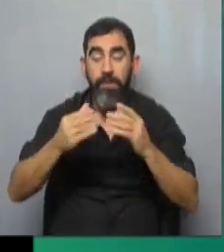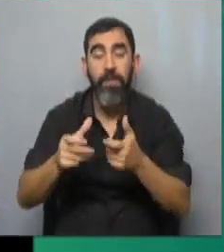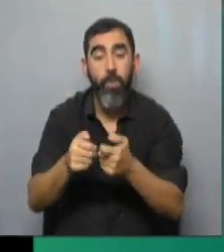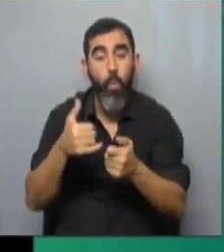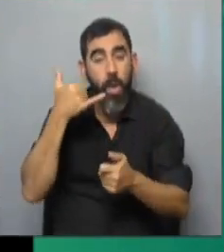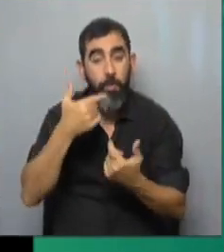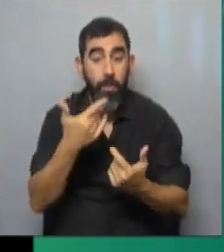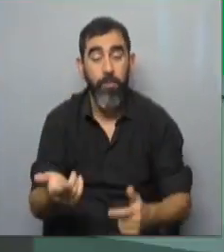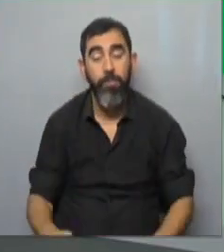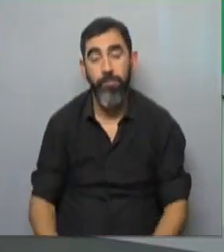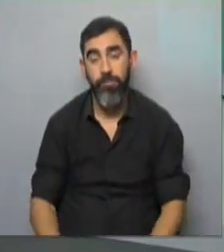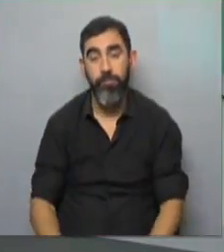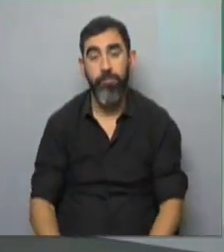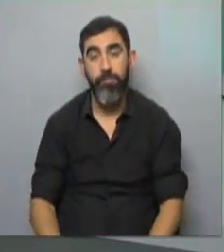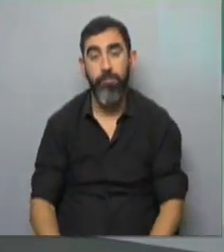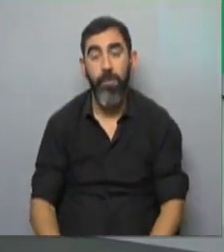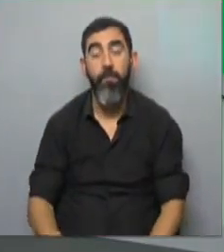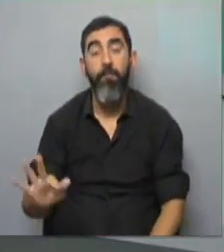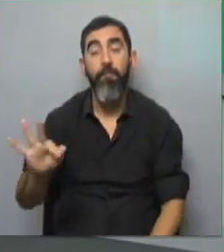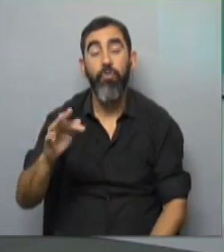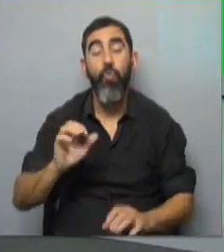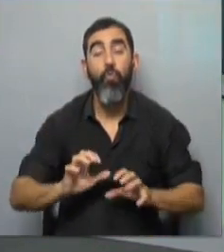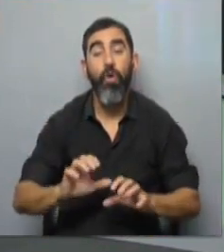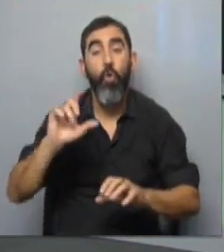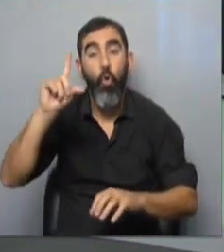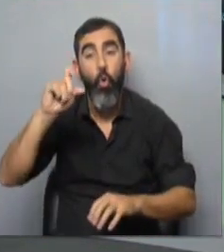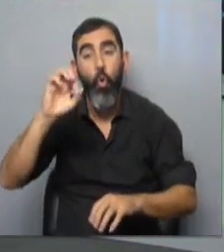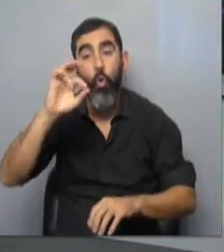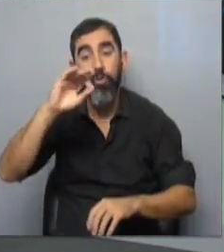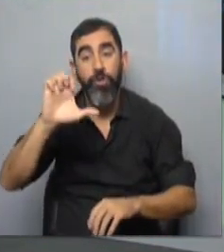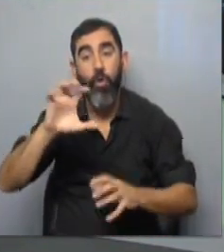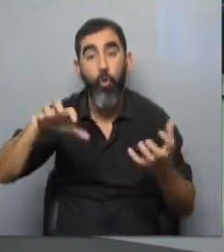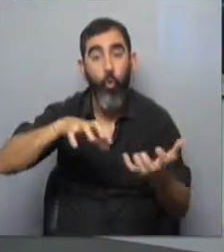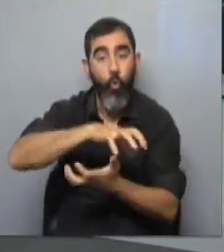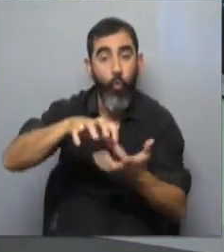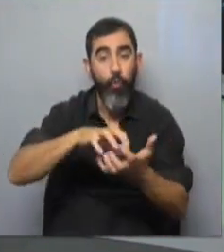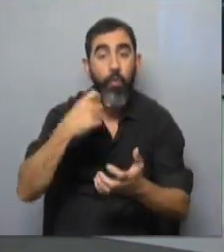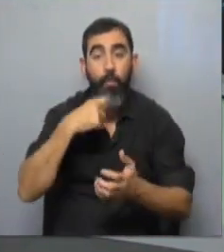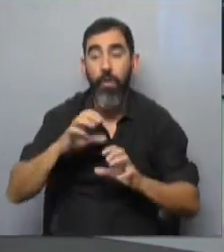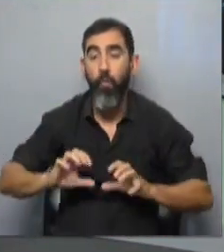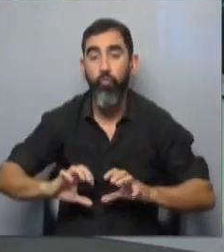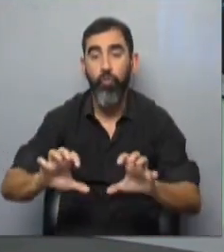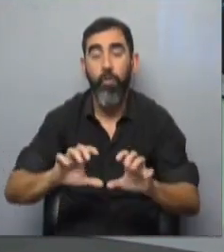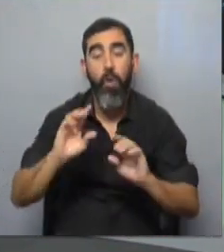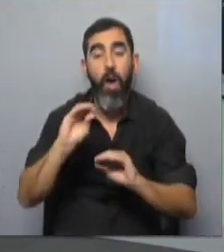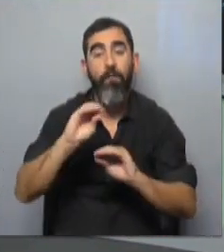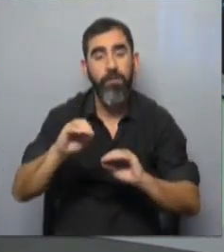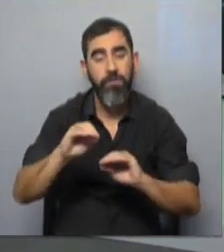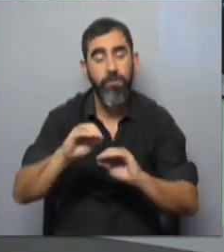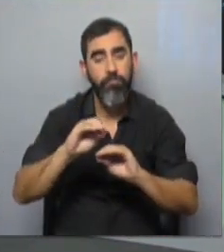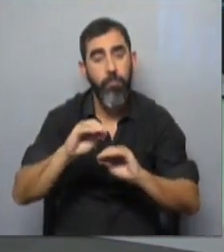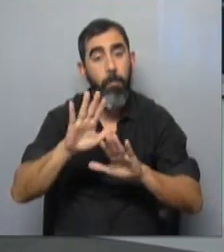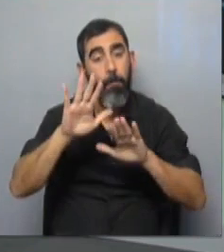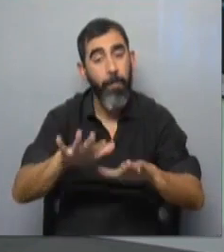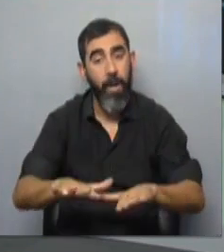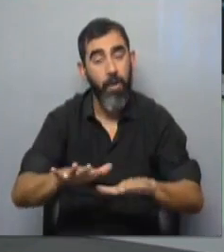celulares. La Federación de Funcionarios de OCE se declaró en conflicto por falta de funcionarios y anunció varias medidas,